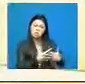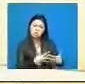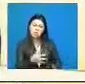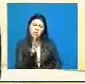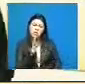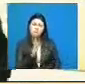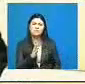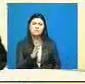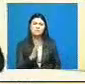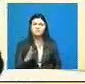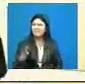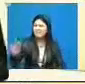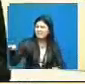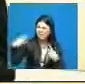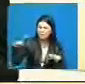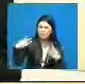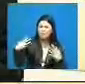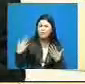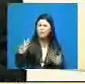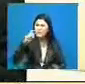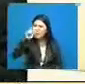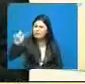cómo nos ven desde el exterior.